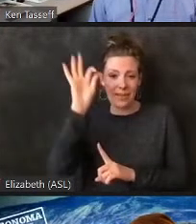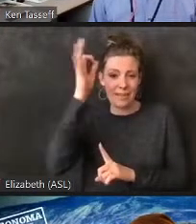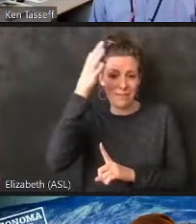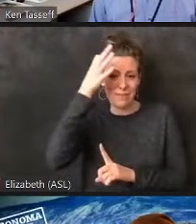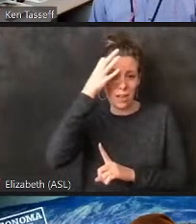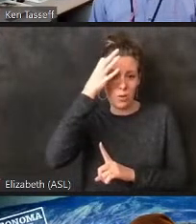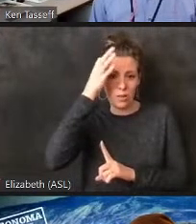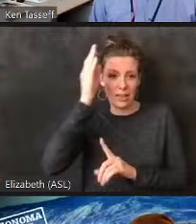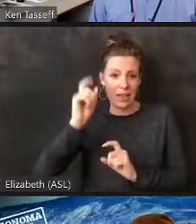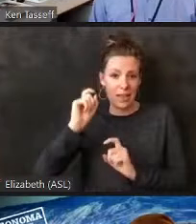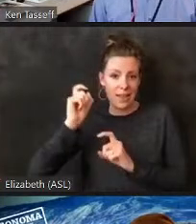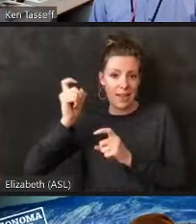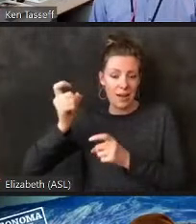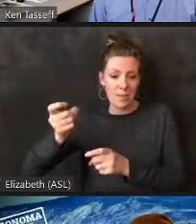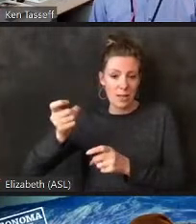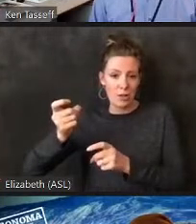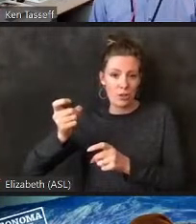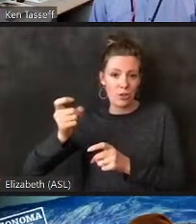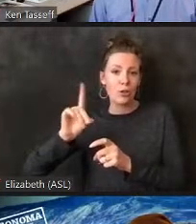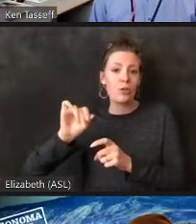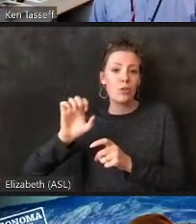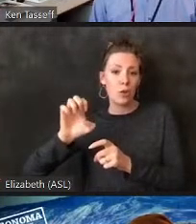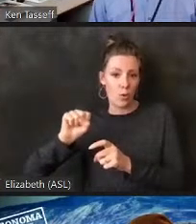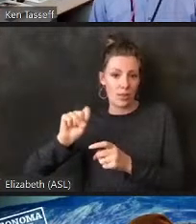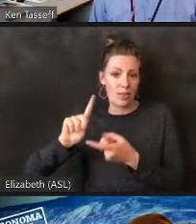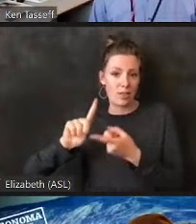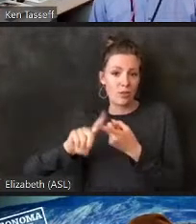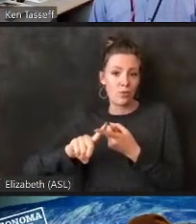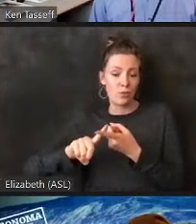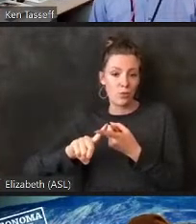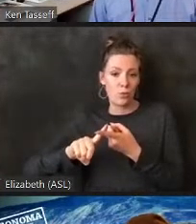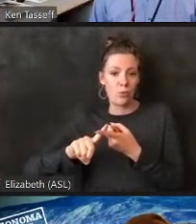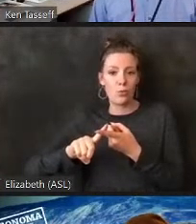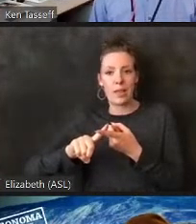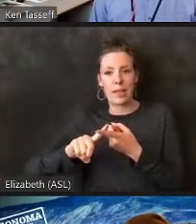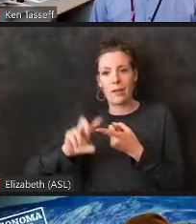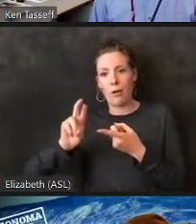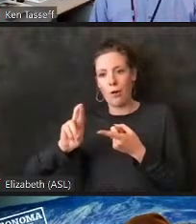eso. Todo eso se mantiene en ese registro.